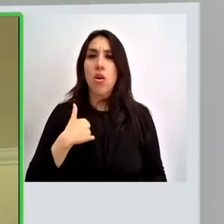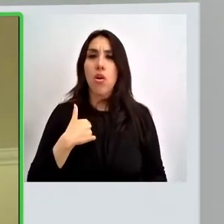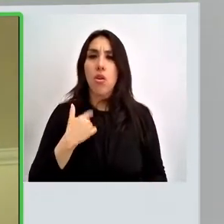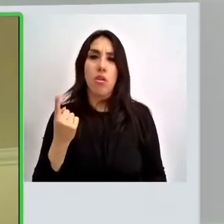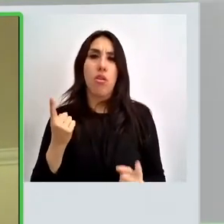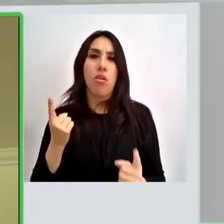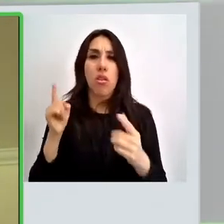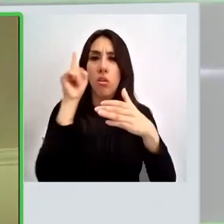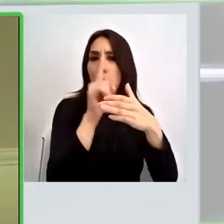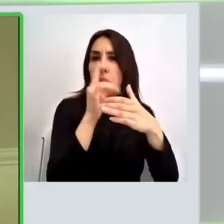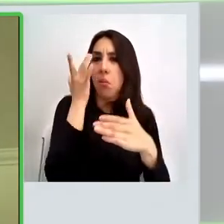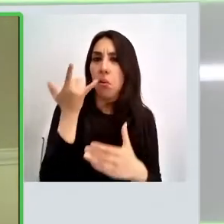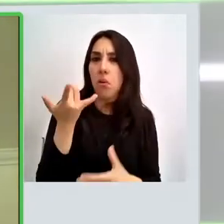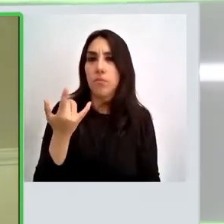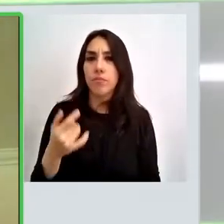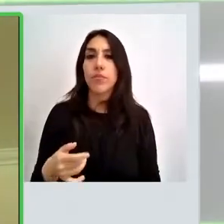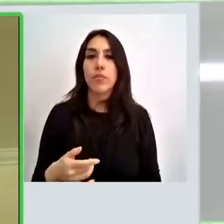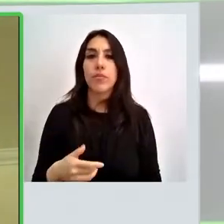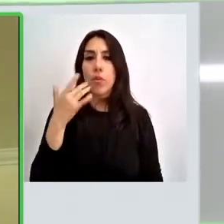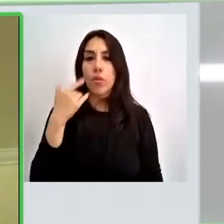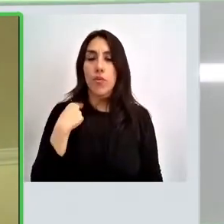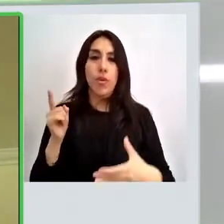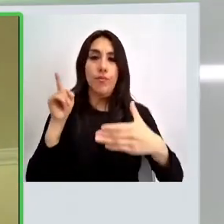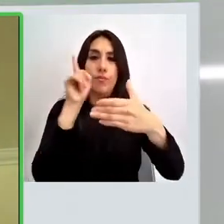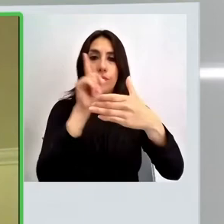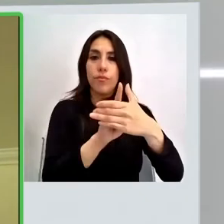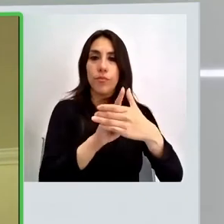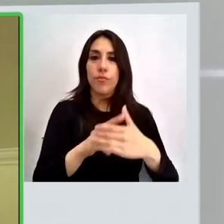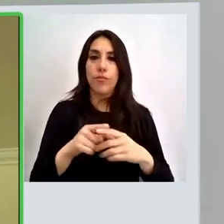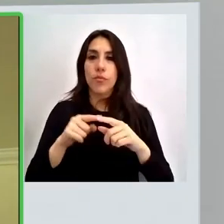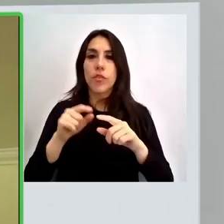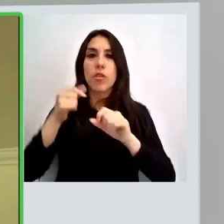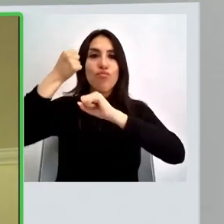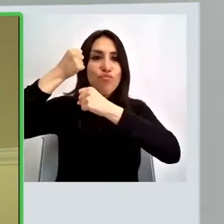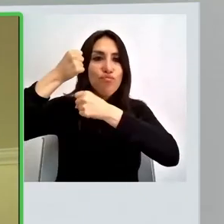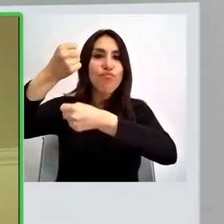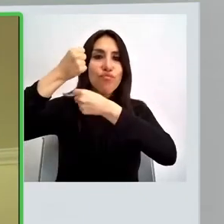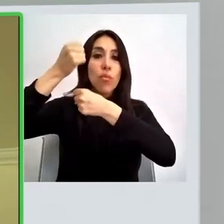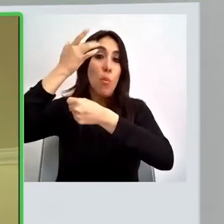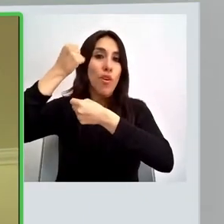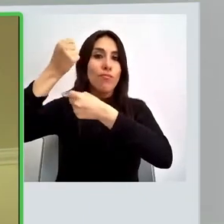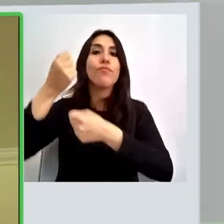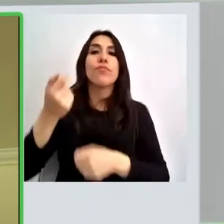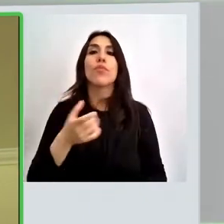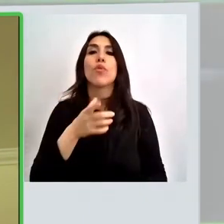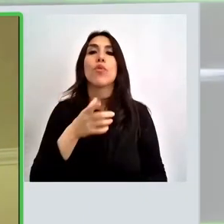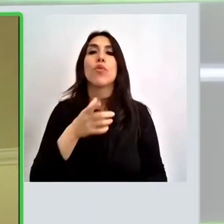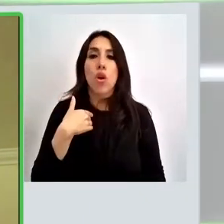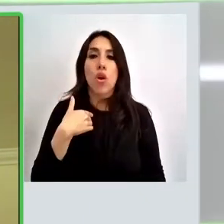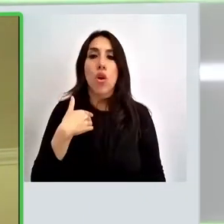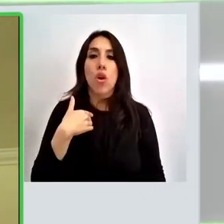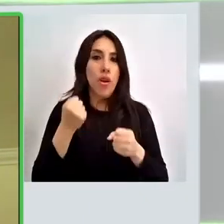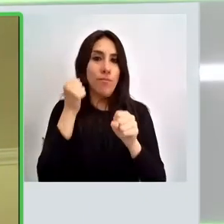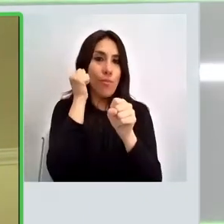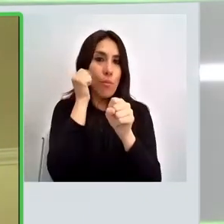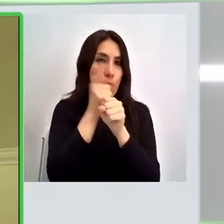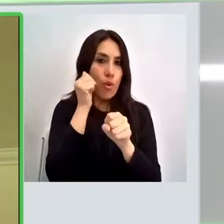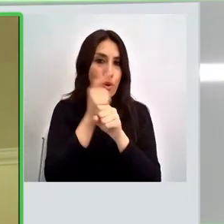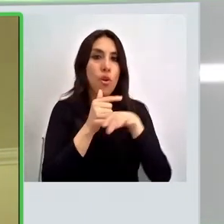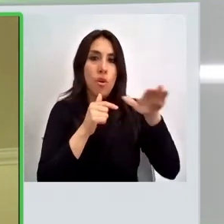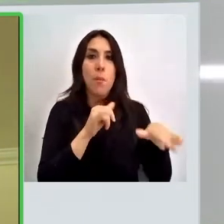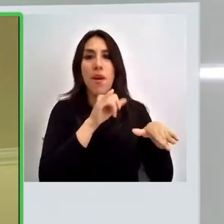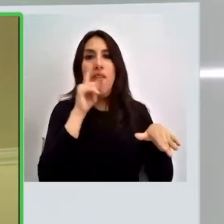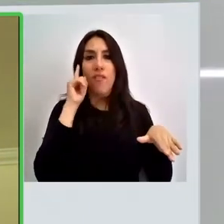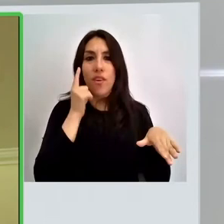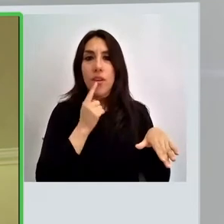tiene una discapacidad auditiva y veía como la gente lo discriminaba y simplemente porque él no podría